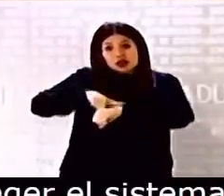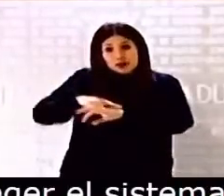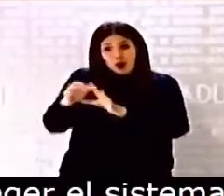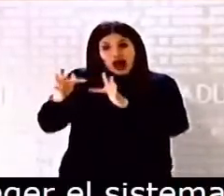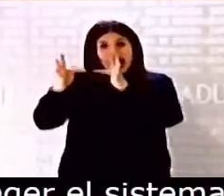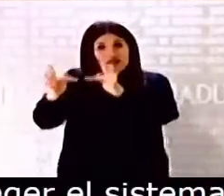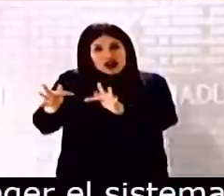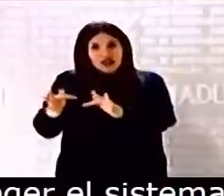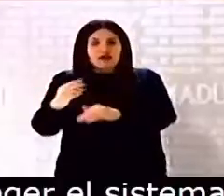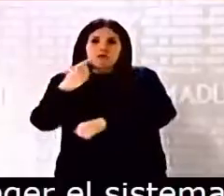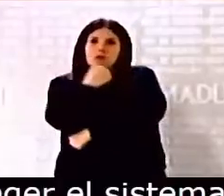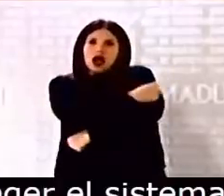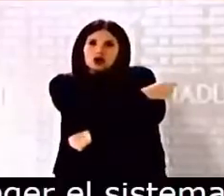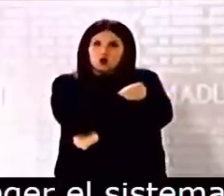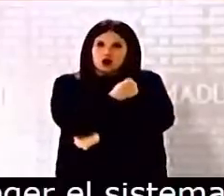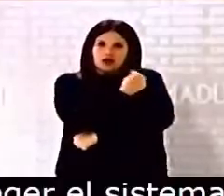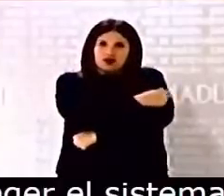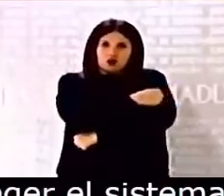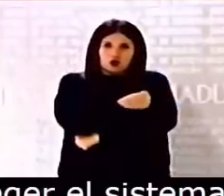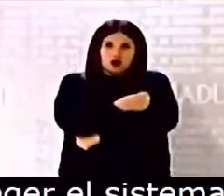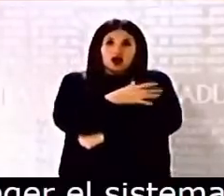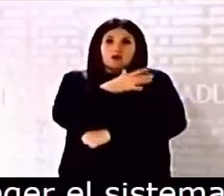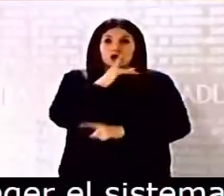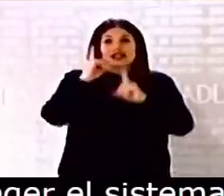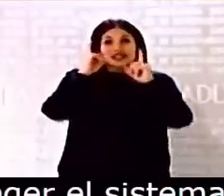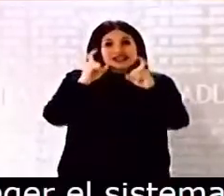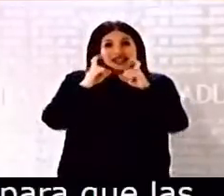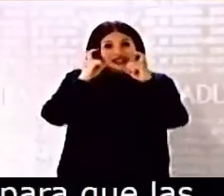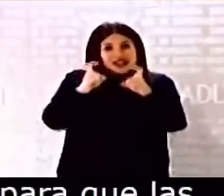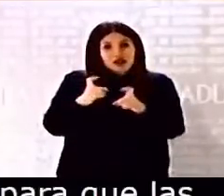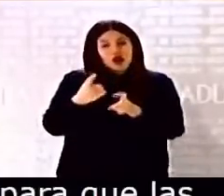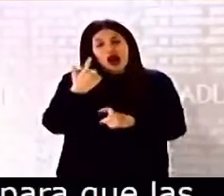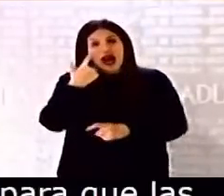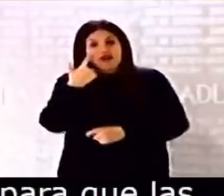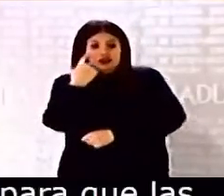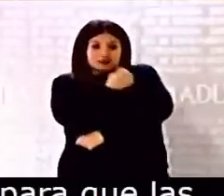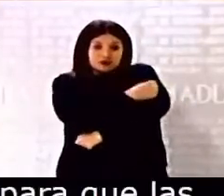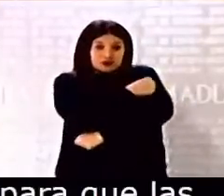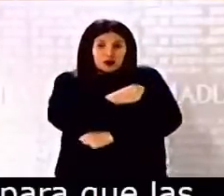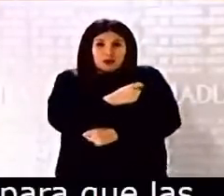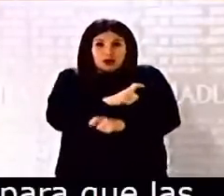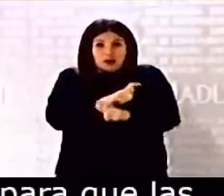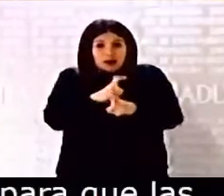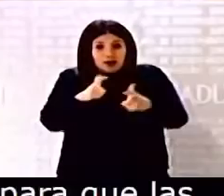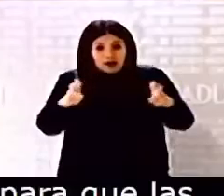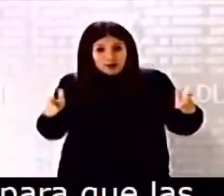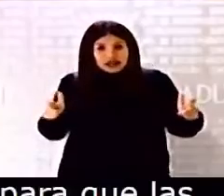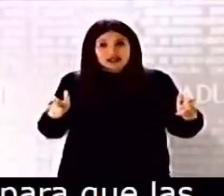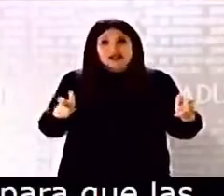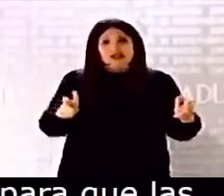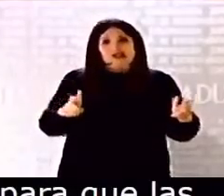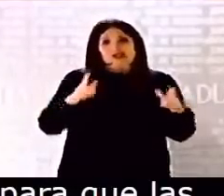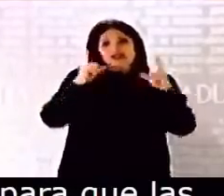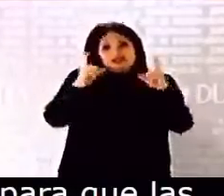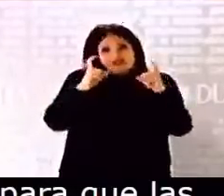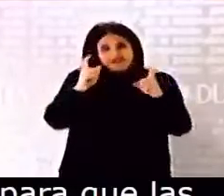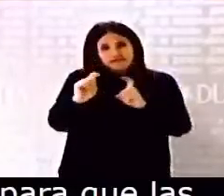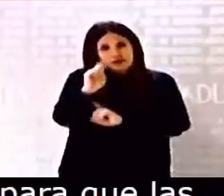las medidas no farmacológicas sean menos y cada vez las medidas farmacológicas sean